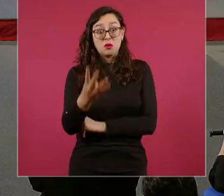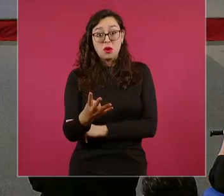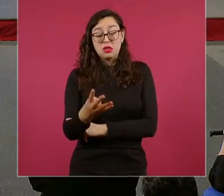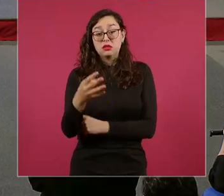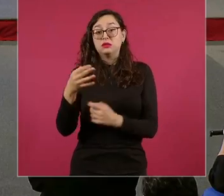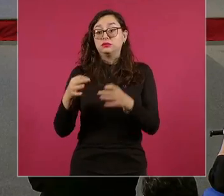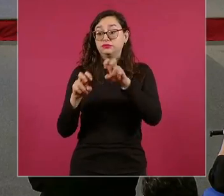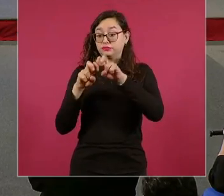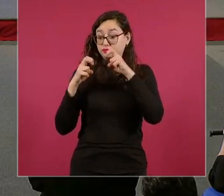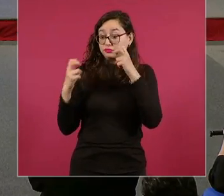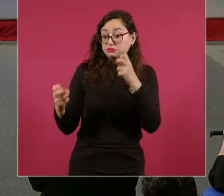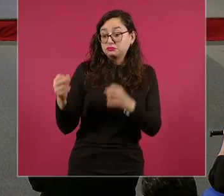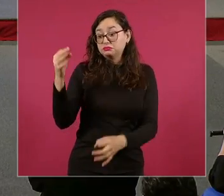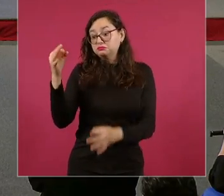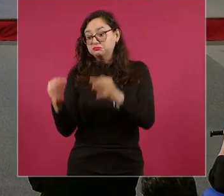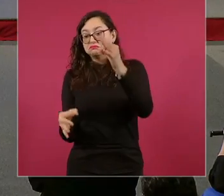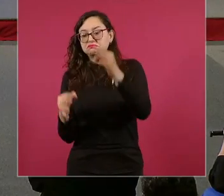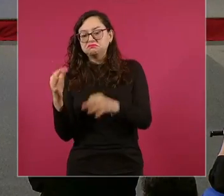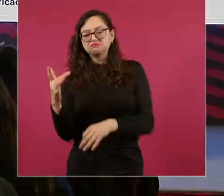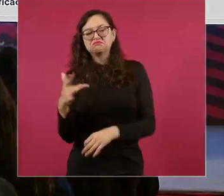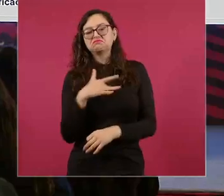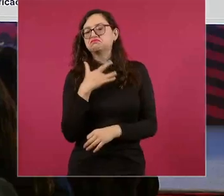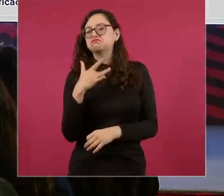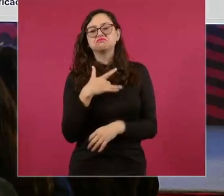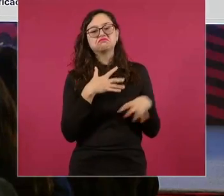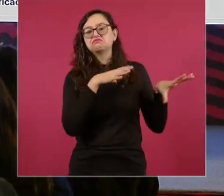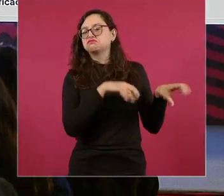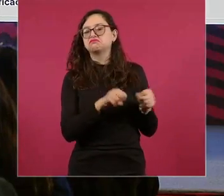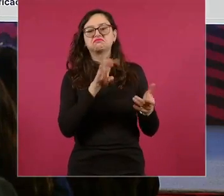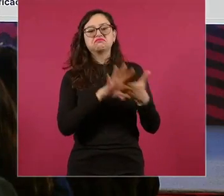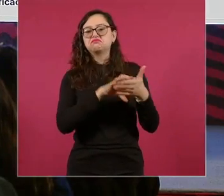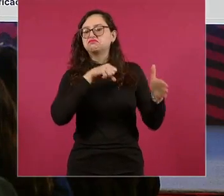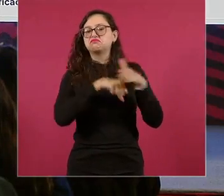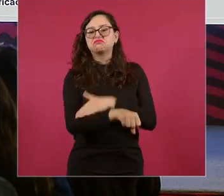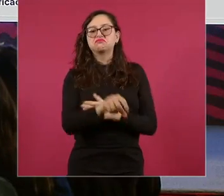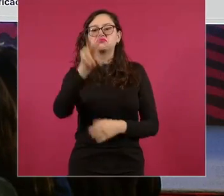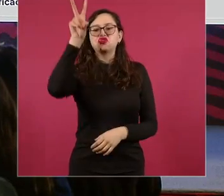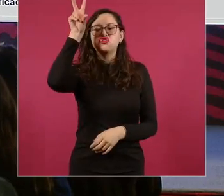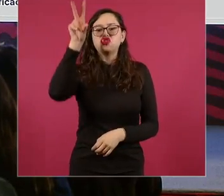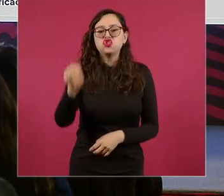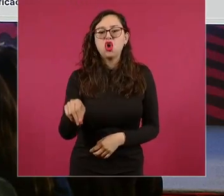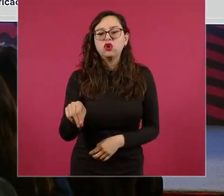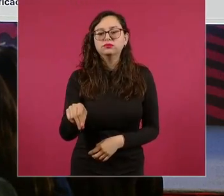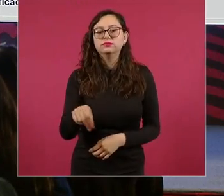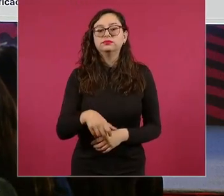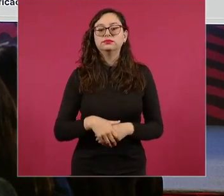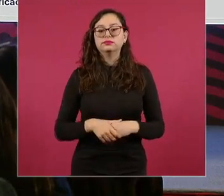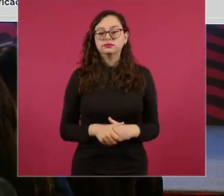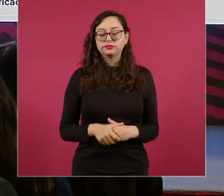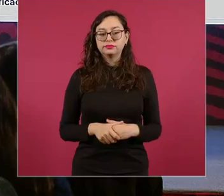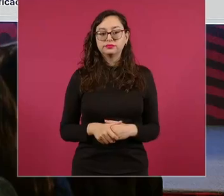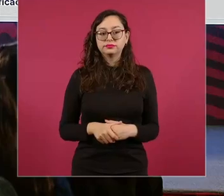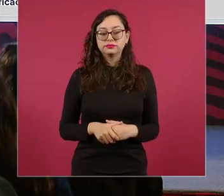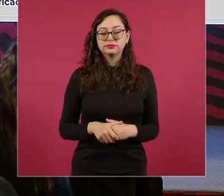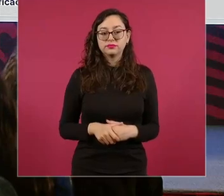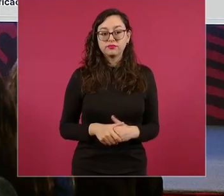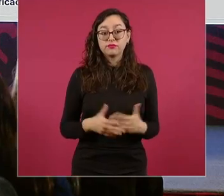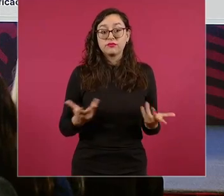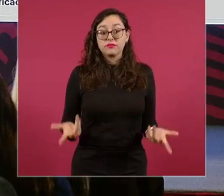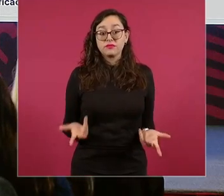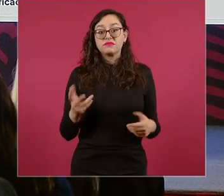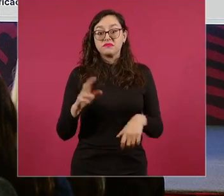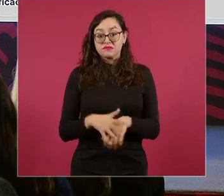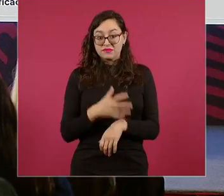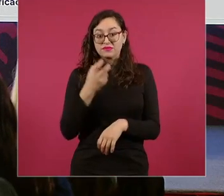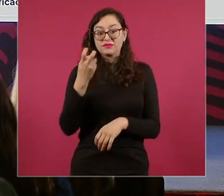circuito, con sede en Toluca, confirmó la negativa de orden de aprehensión. Por ello, se